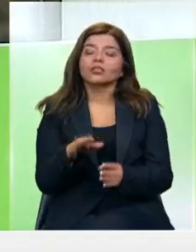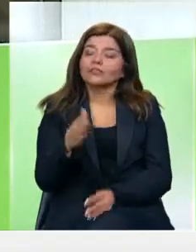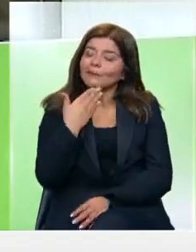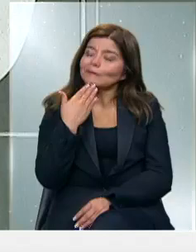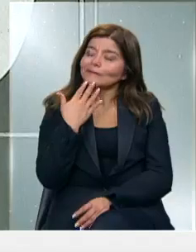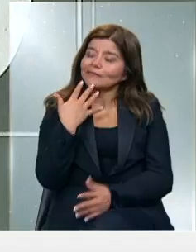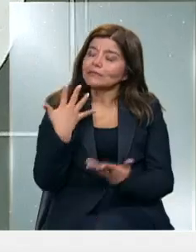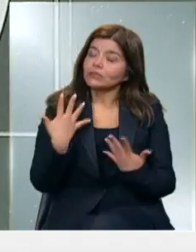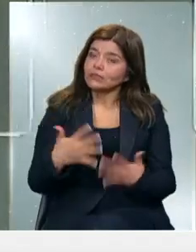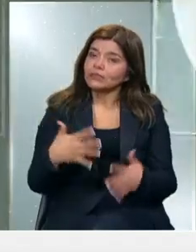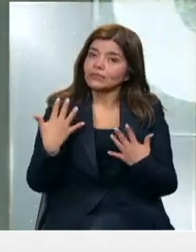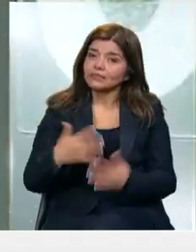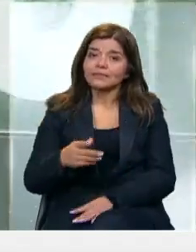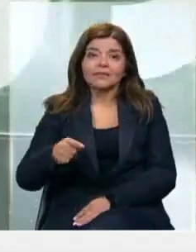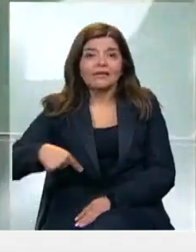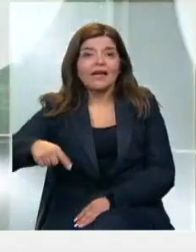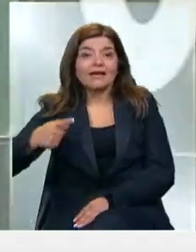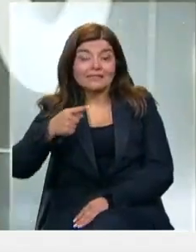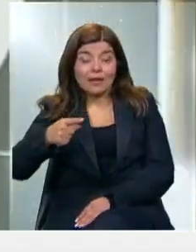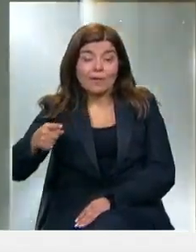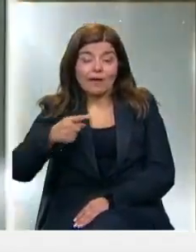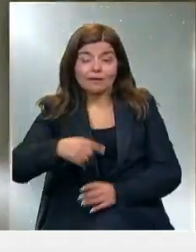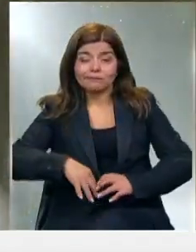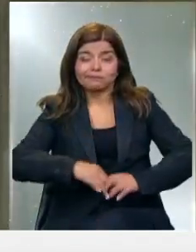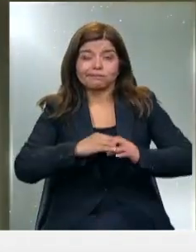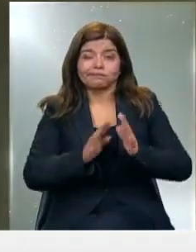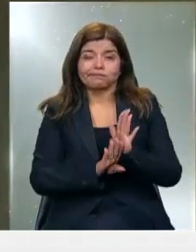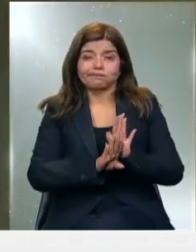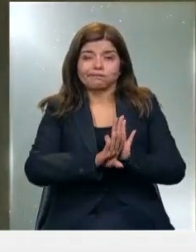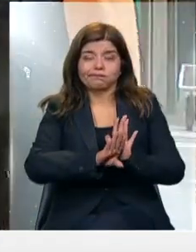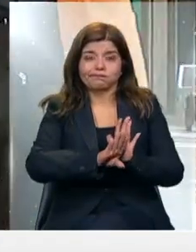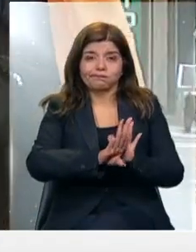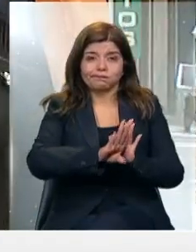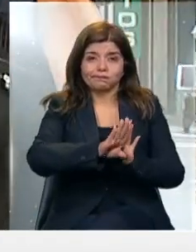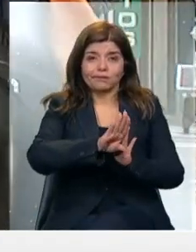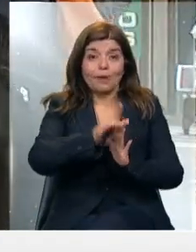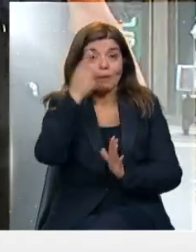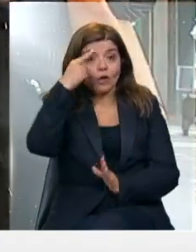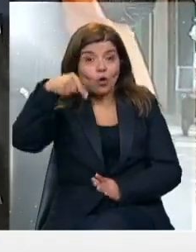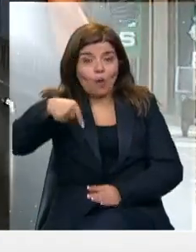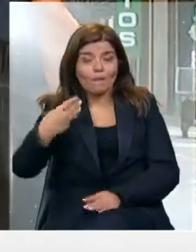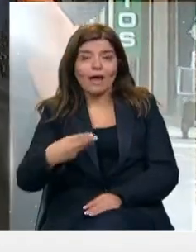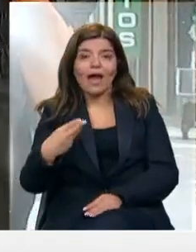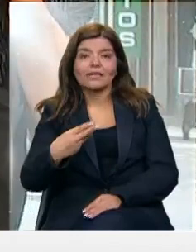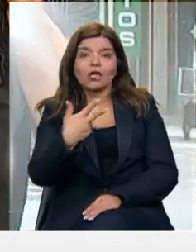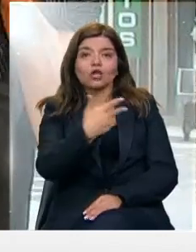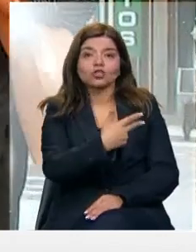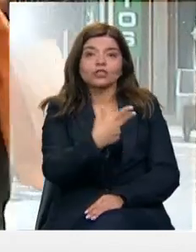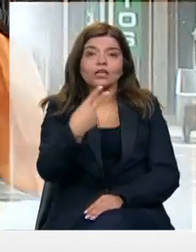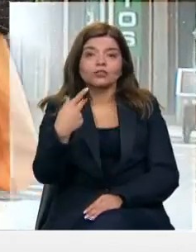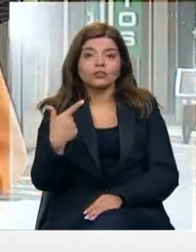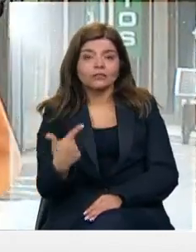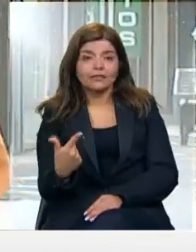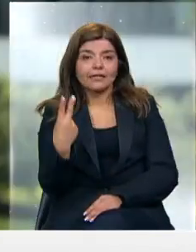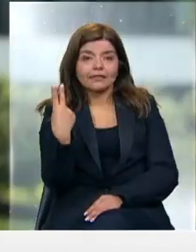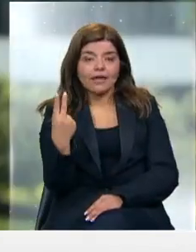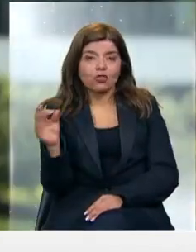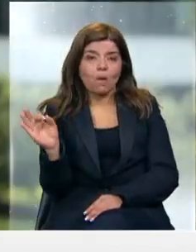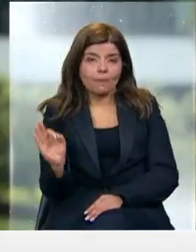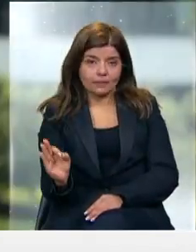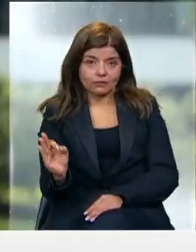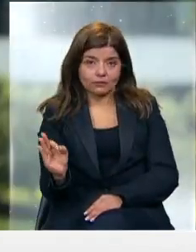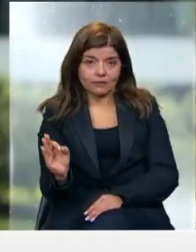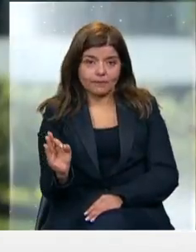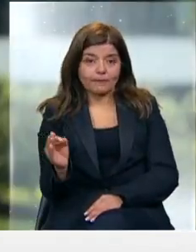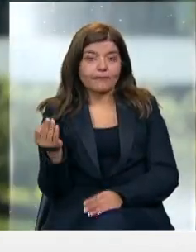cabeza. Durante semanas se fortaleció y fue al alza. Este martes anotó 872 pesos. La divisa